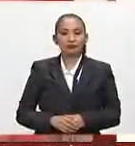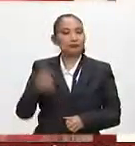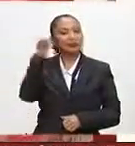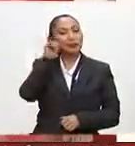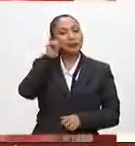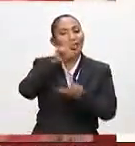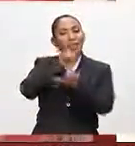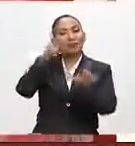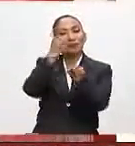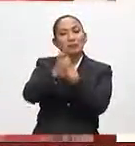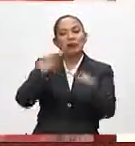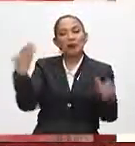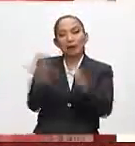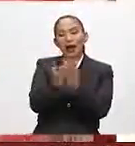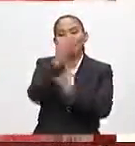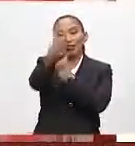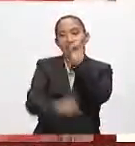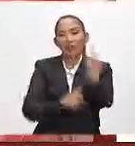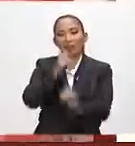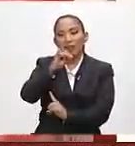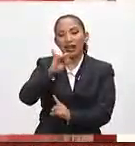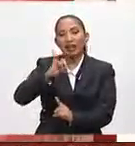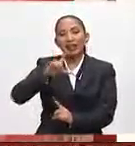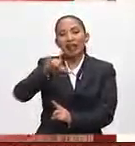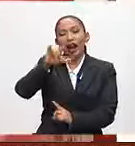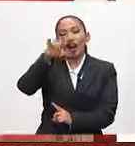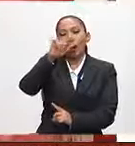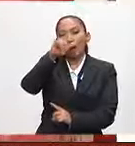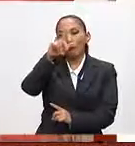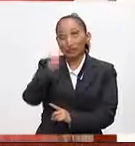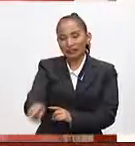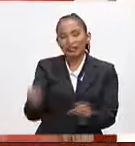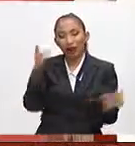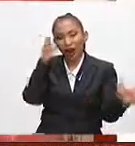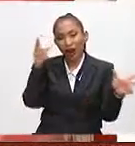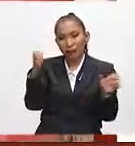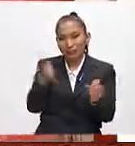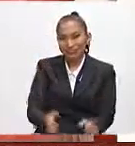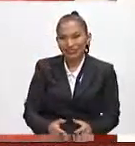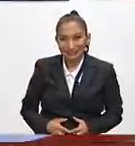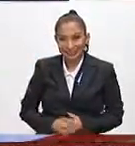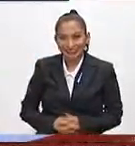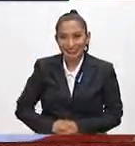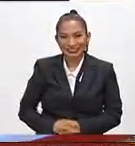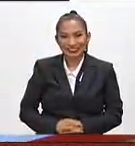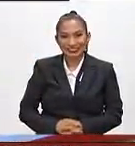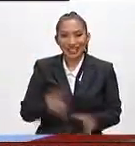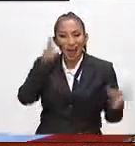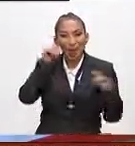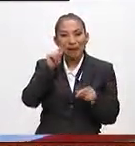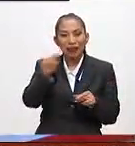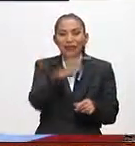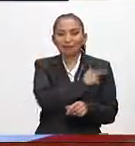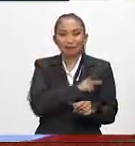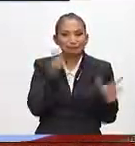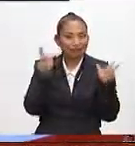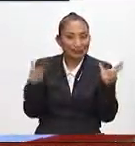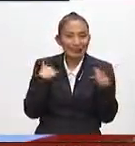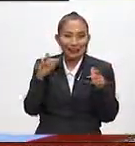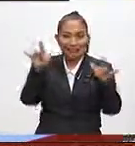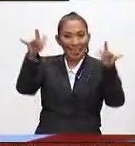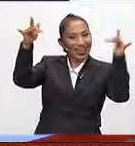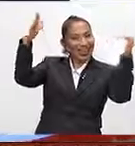Siempre muy listo con la primera parte de los deportes, Daniel López Casarín. Hola, Dani, ¿cómo estás? Hola, Pati, qué gusto saludarte,